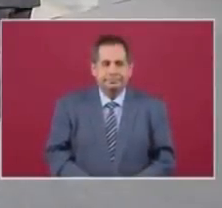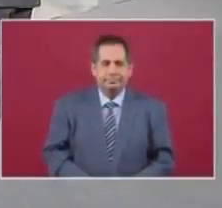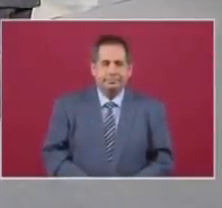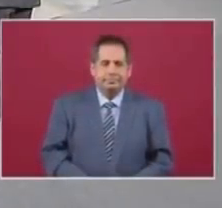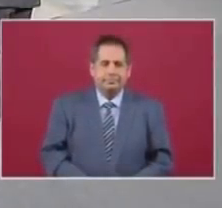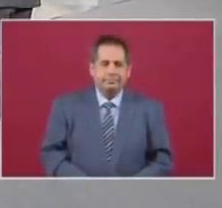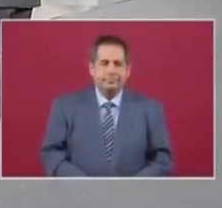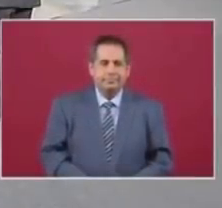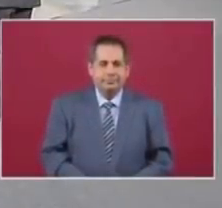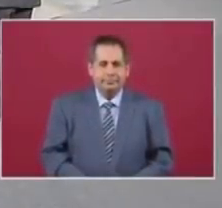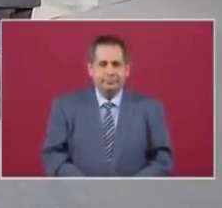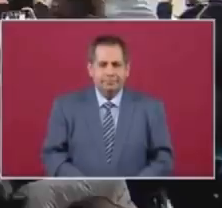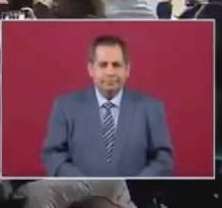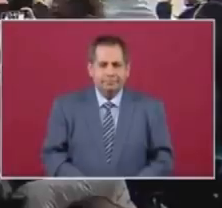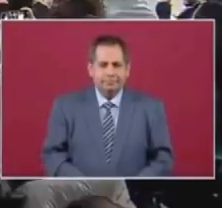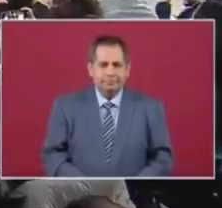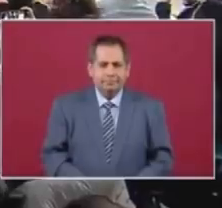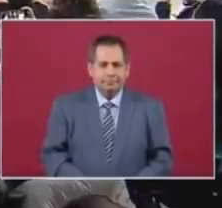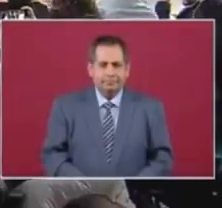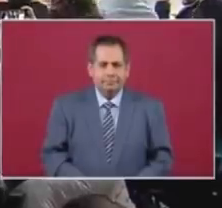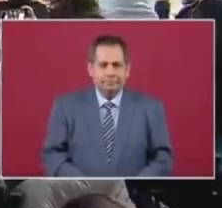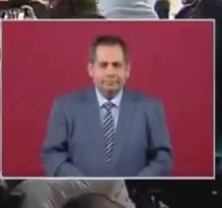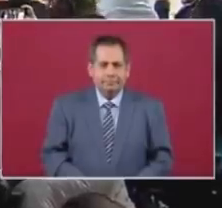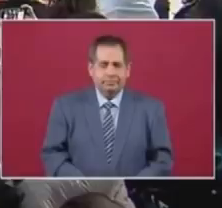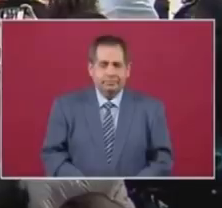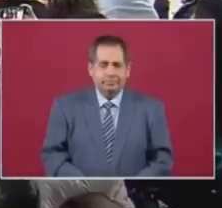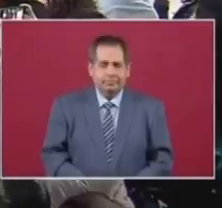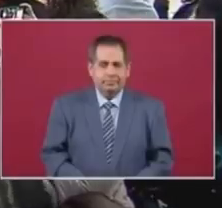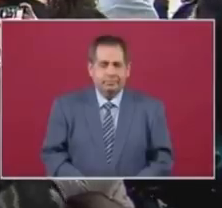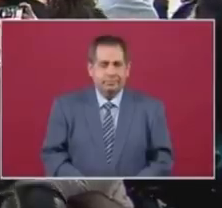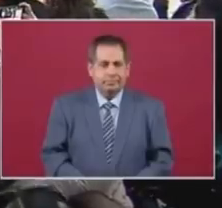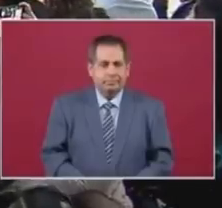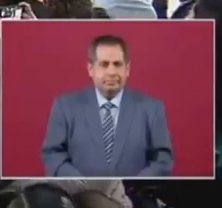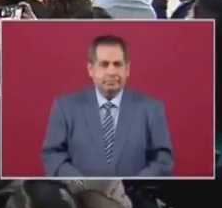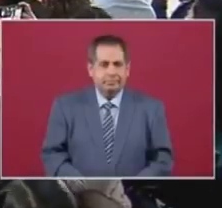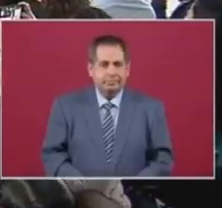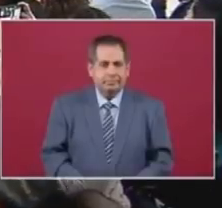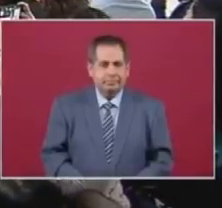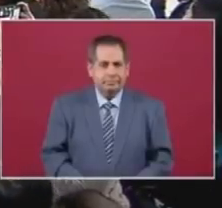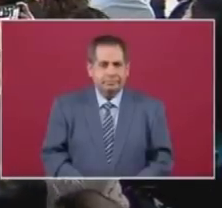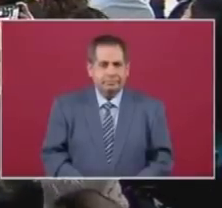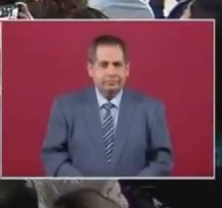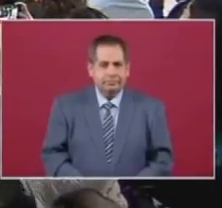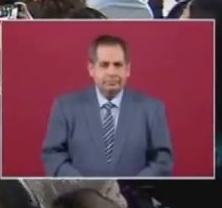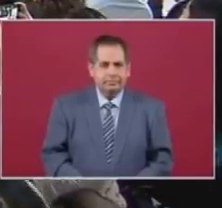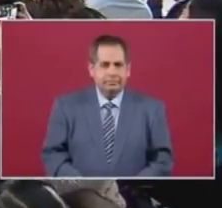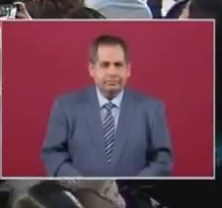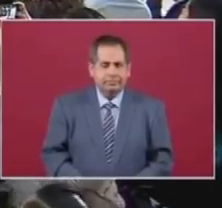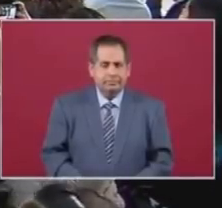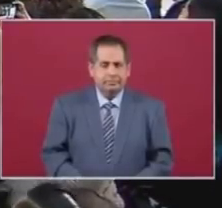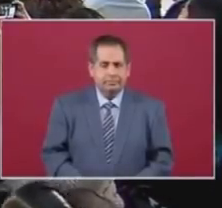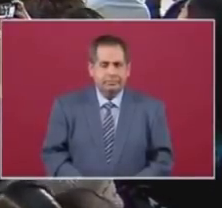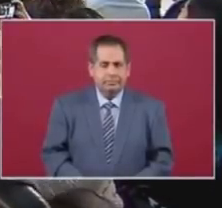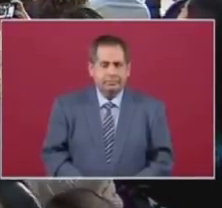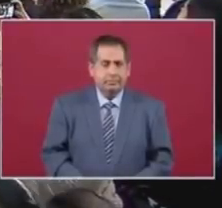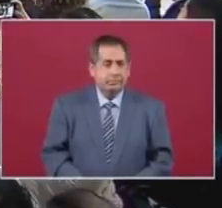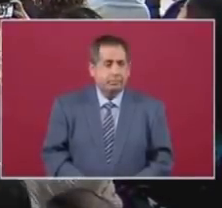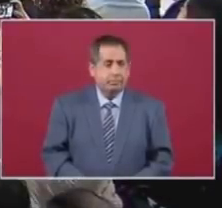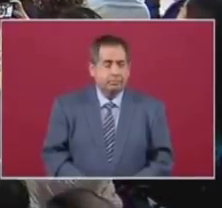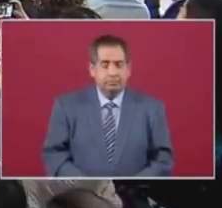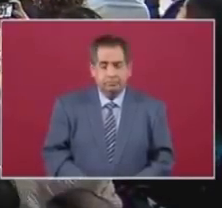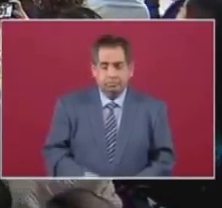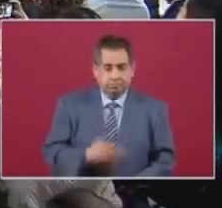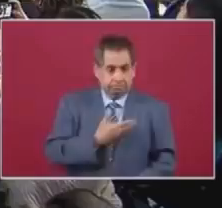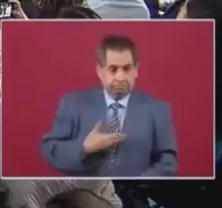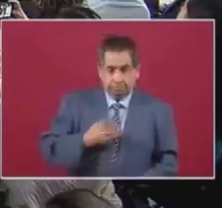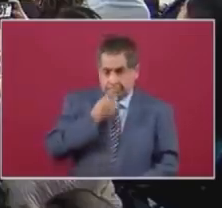Presidente, la retención de un ciudadano mexicano no merece que el presidente de la República se pronuncie al respecto.